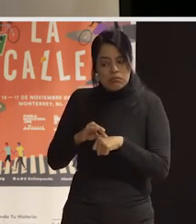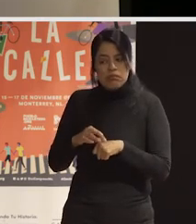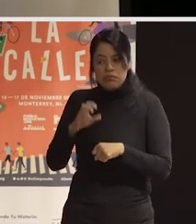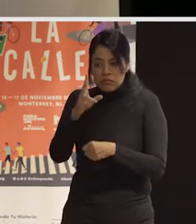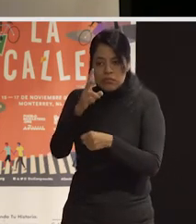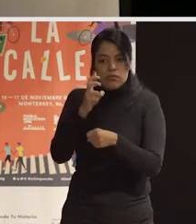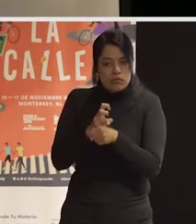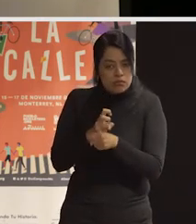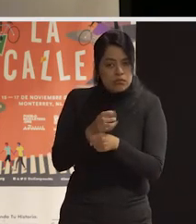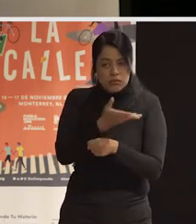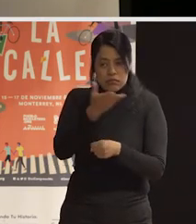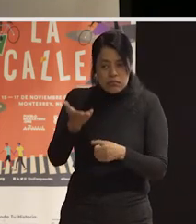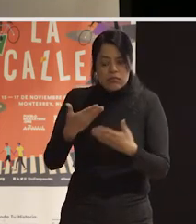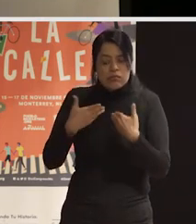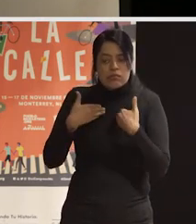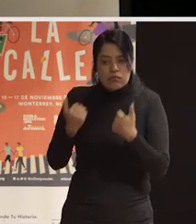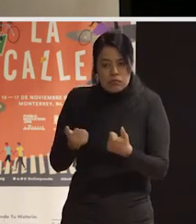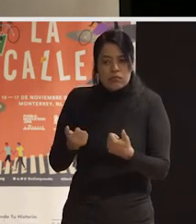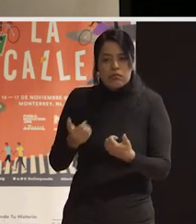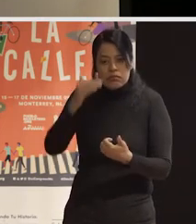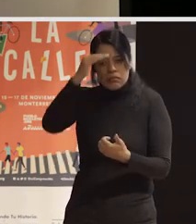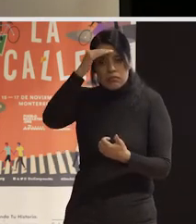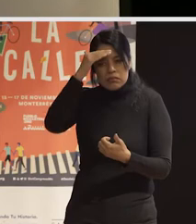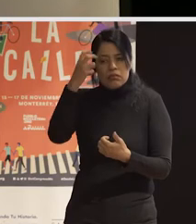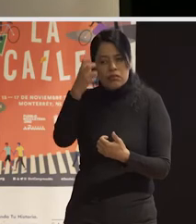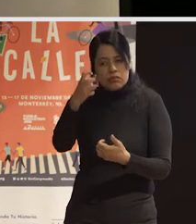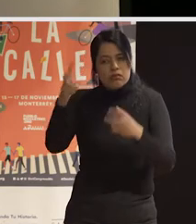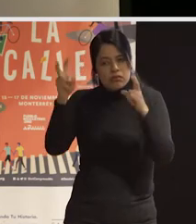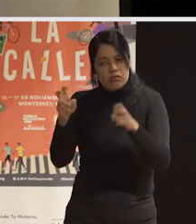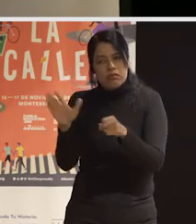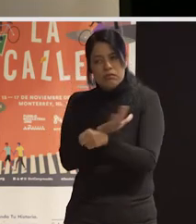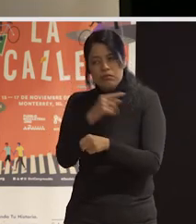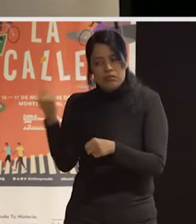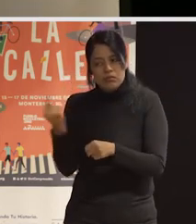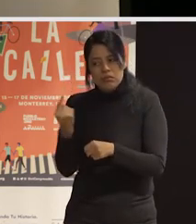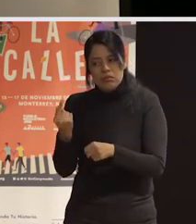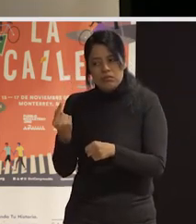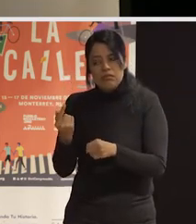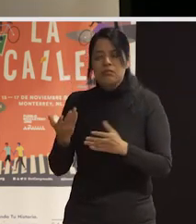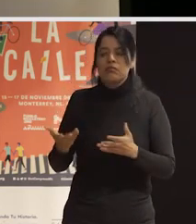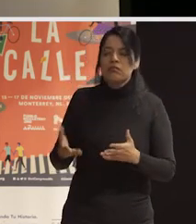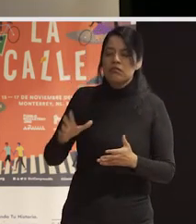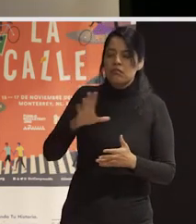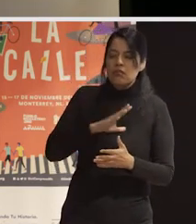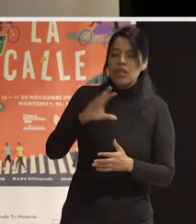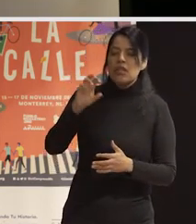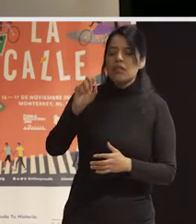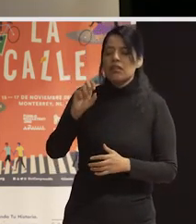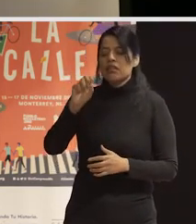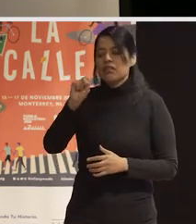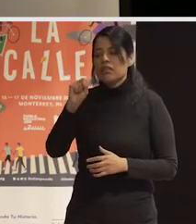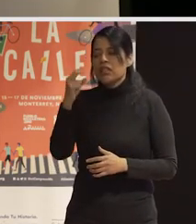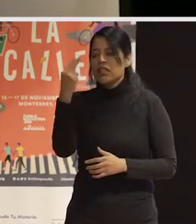invitación es a reflexionar un poquito acerca de estos temas porque oficialmente hay cerca de 62 mil